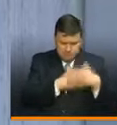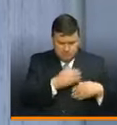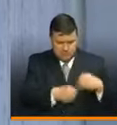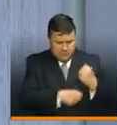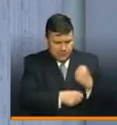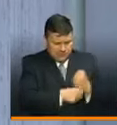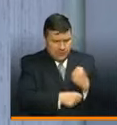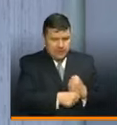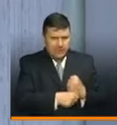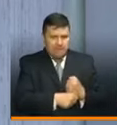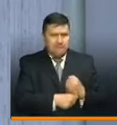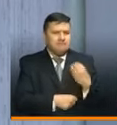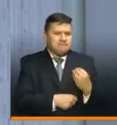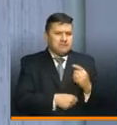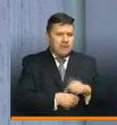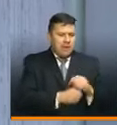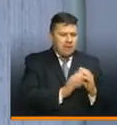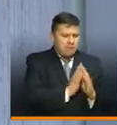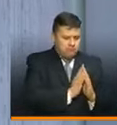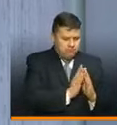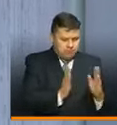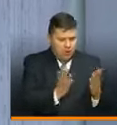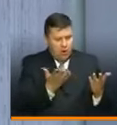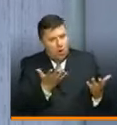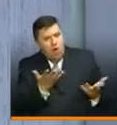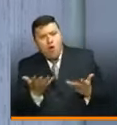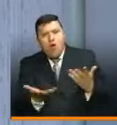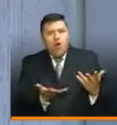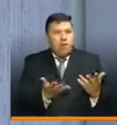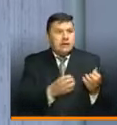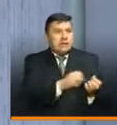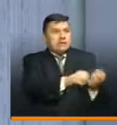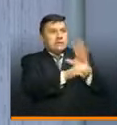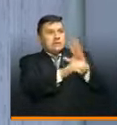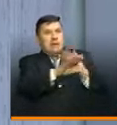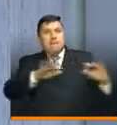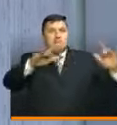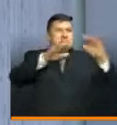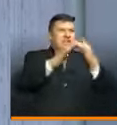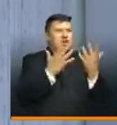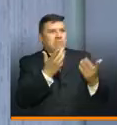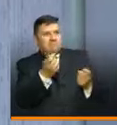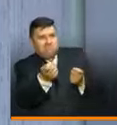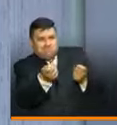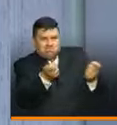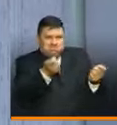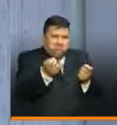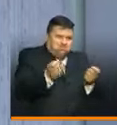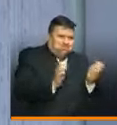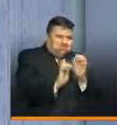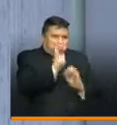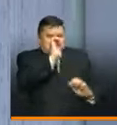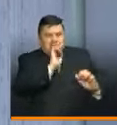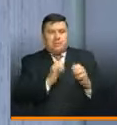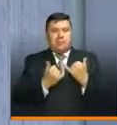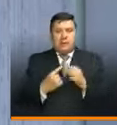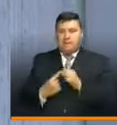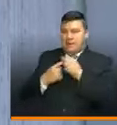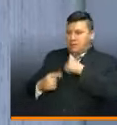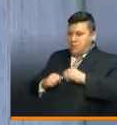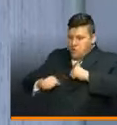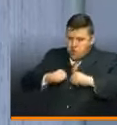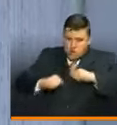trabajando a lo largo de cómo enfrentar este tema de la pandemia. Y aquí hay un principio de actuación y es